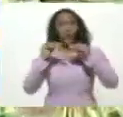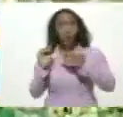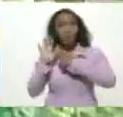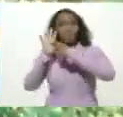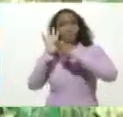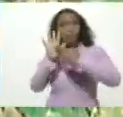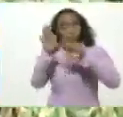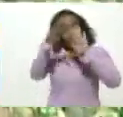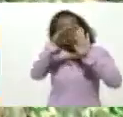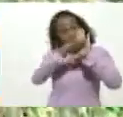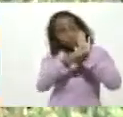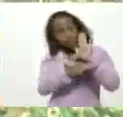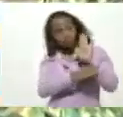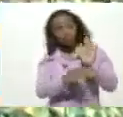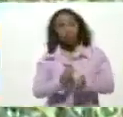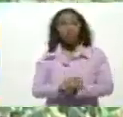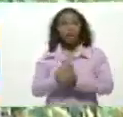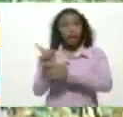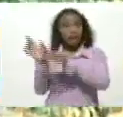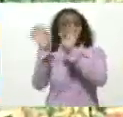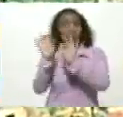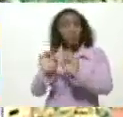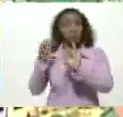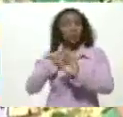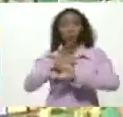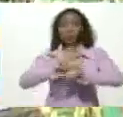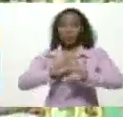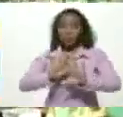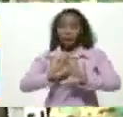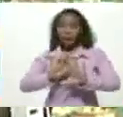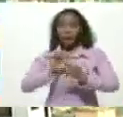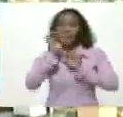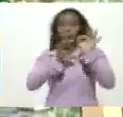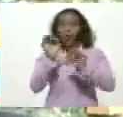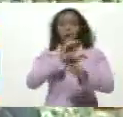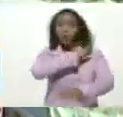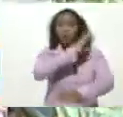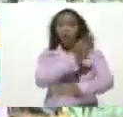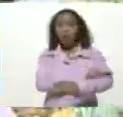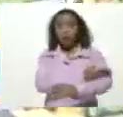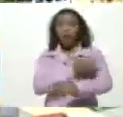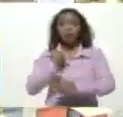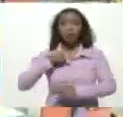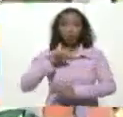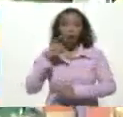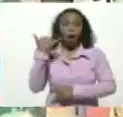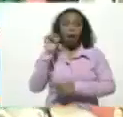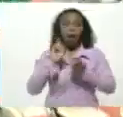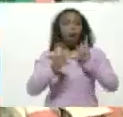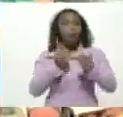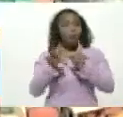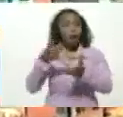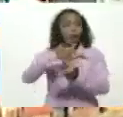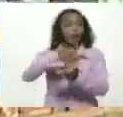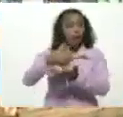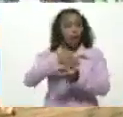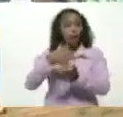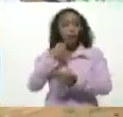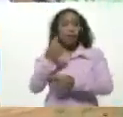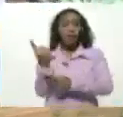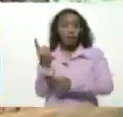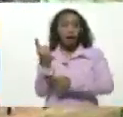ser. En ese sentido, bueno, ya les dije nuestras fortalezas. Tenemos algunas debilidades, como lo dijo el